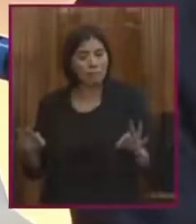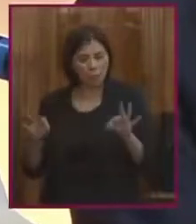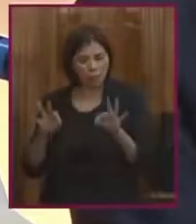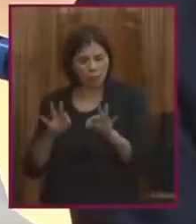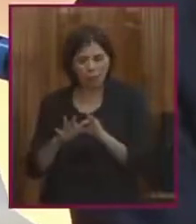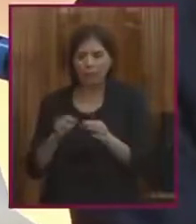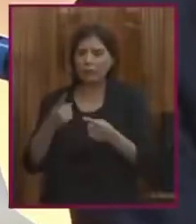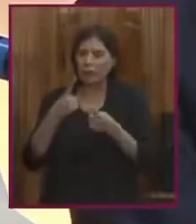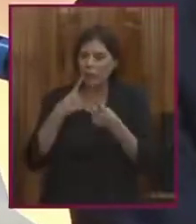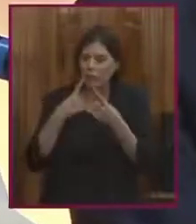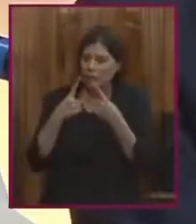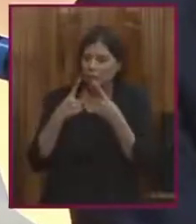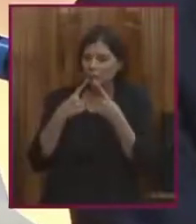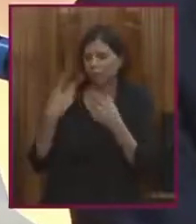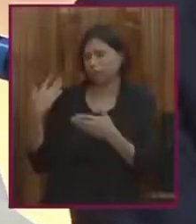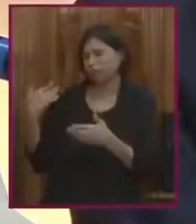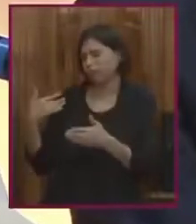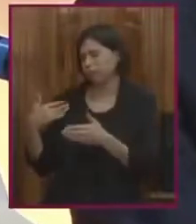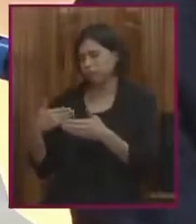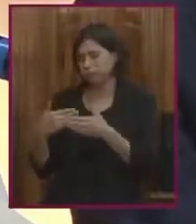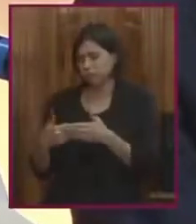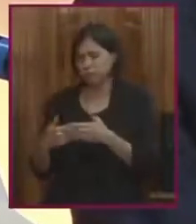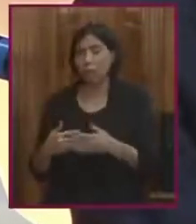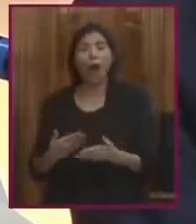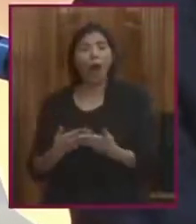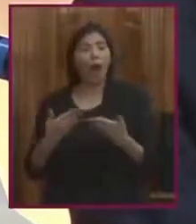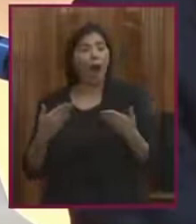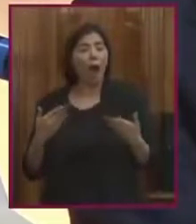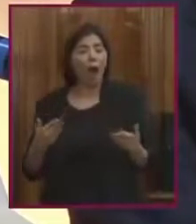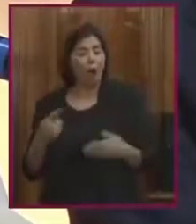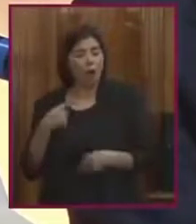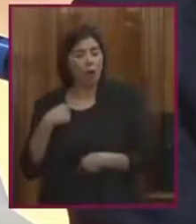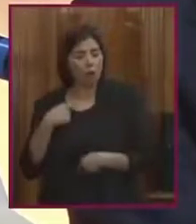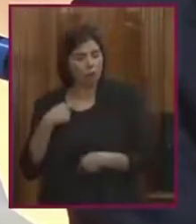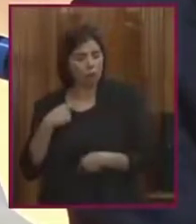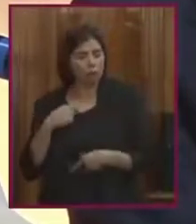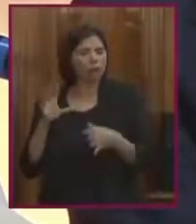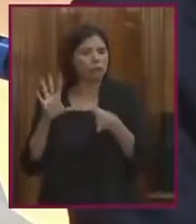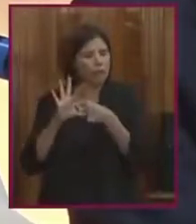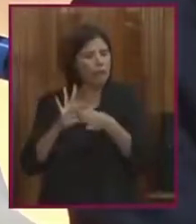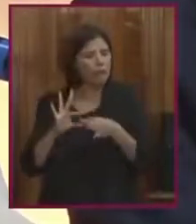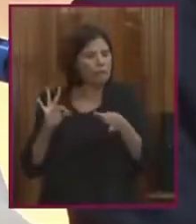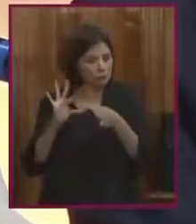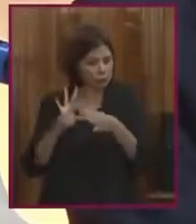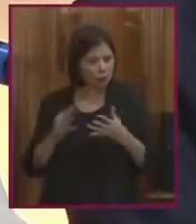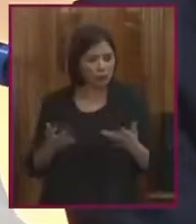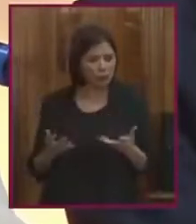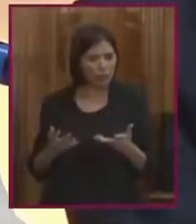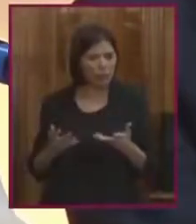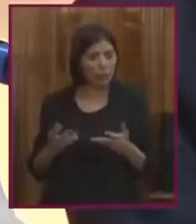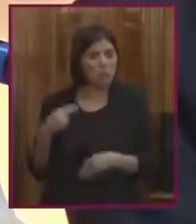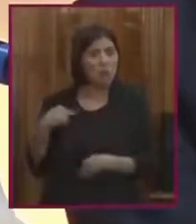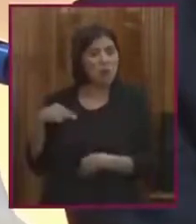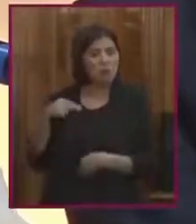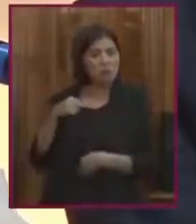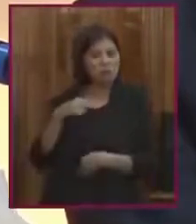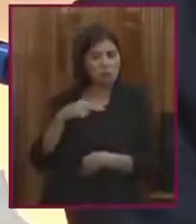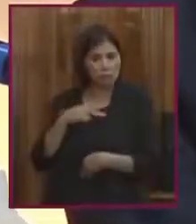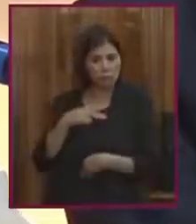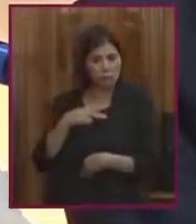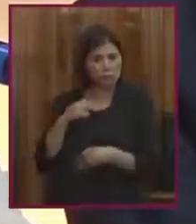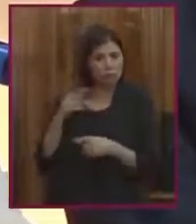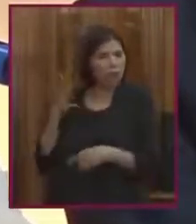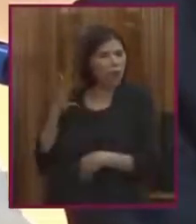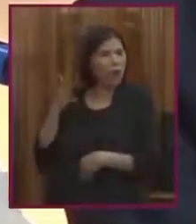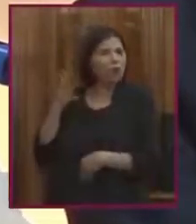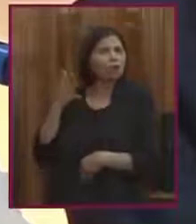debate. Pero lo que estamos queriendo decir aquí, y muy claro y directo, vamos rumbo